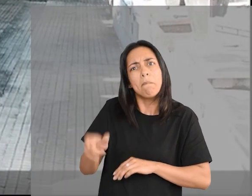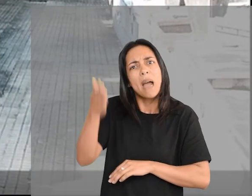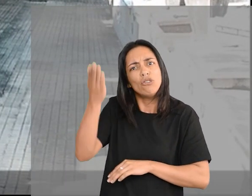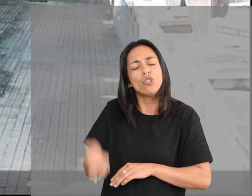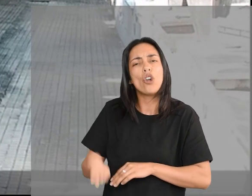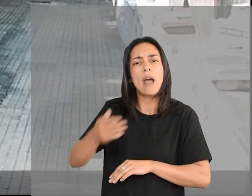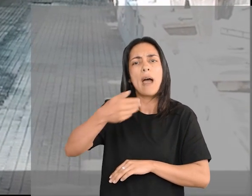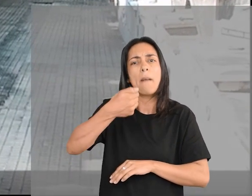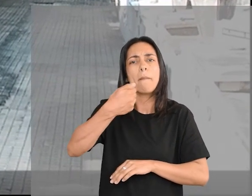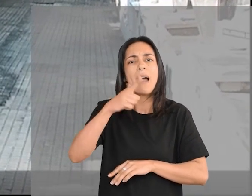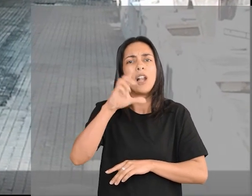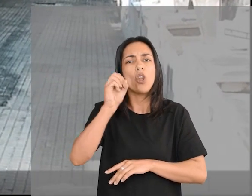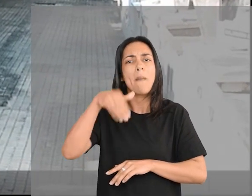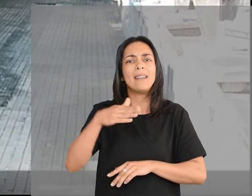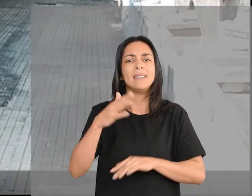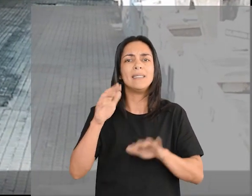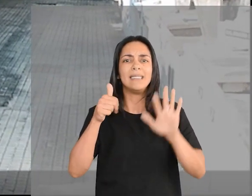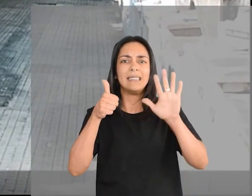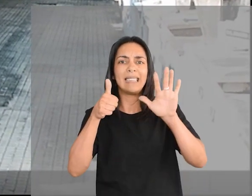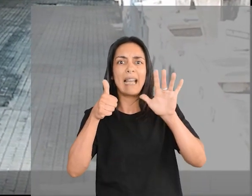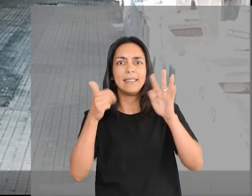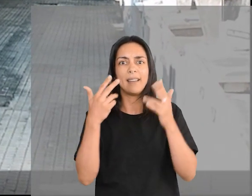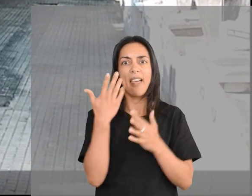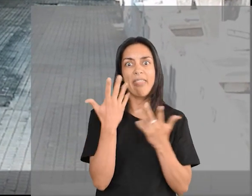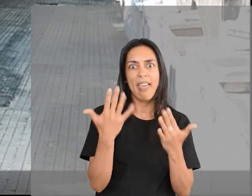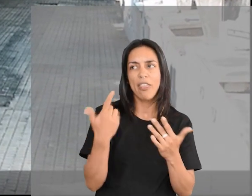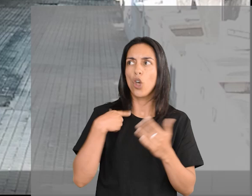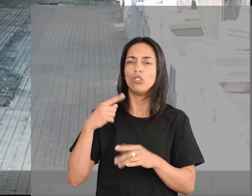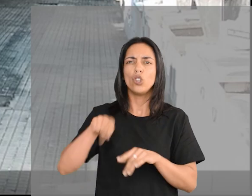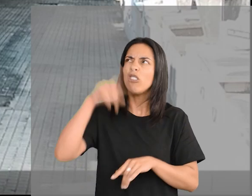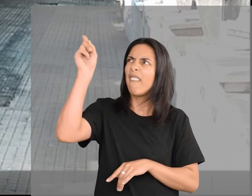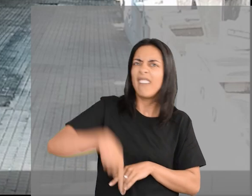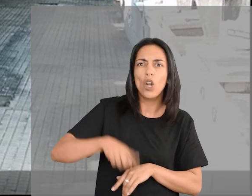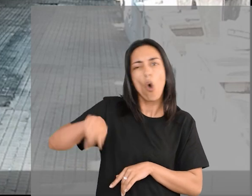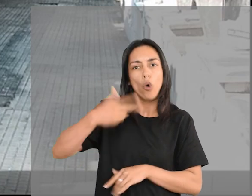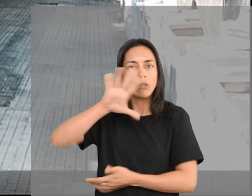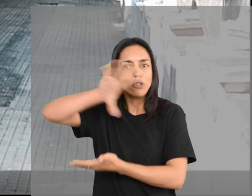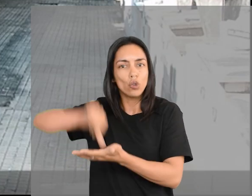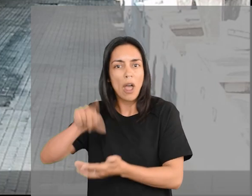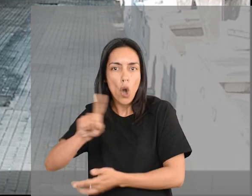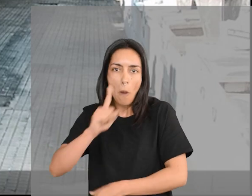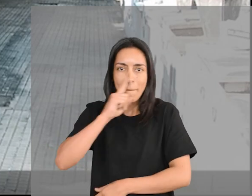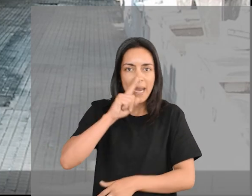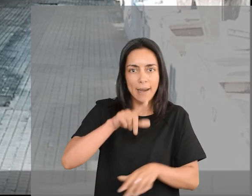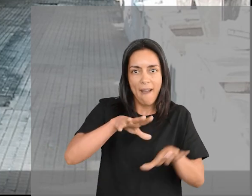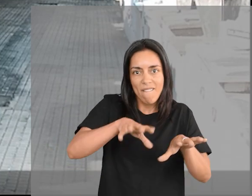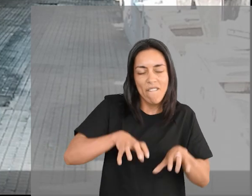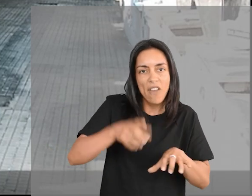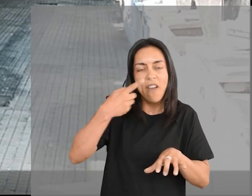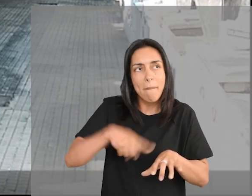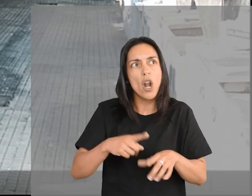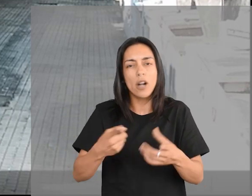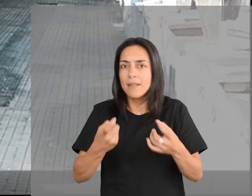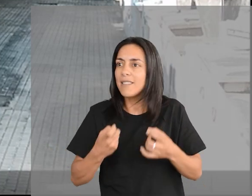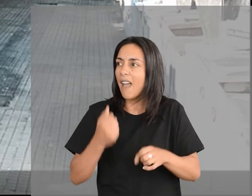una tumba que conlleva una historia. Seis Dedos vino de otra ciudad a Minas y como tenía que ganarse la vida de alguna